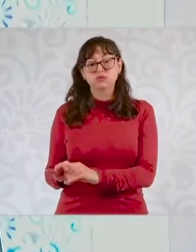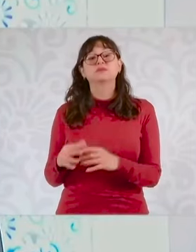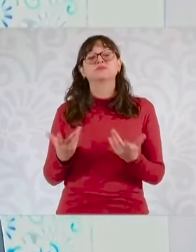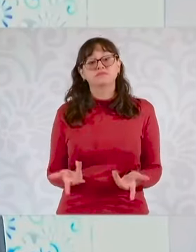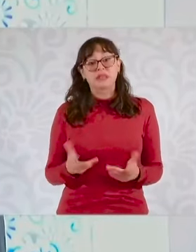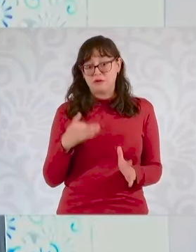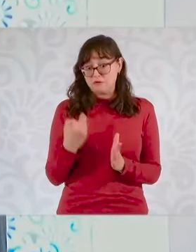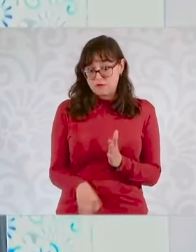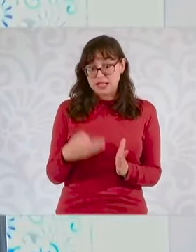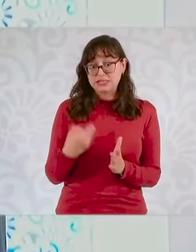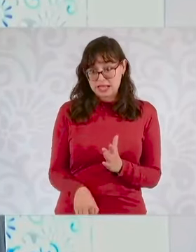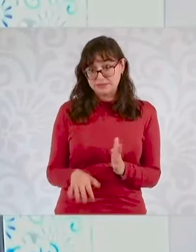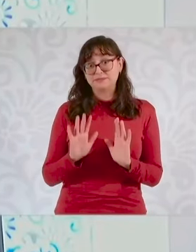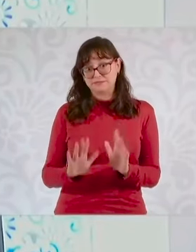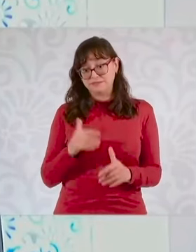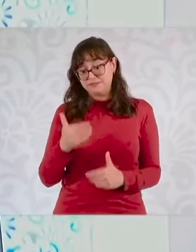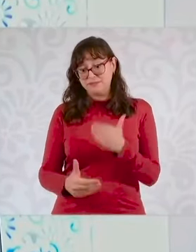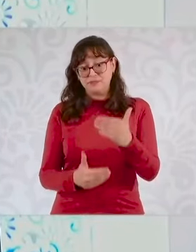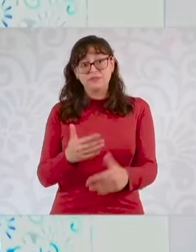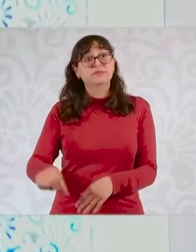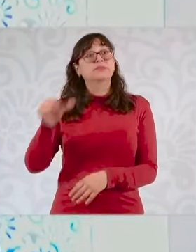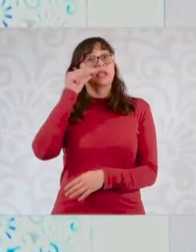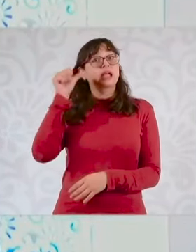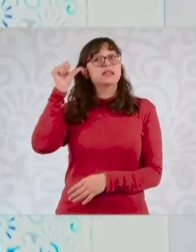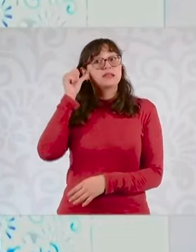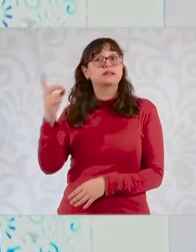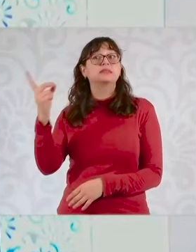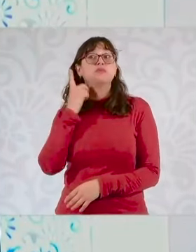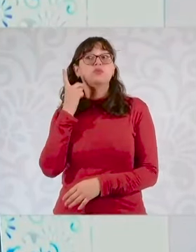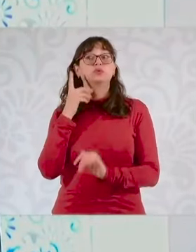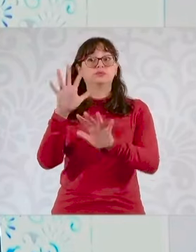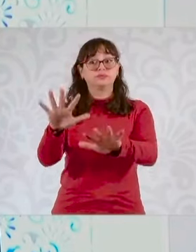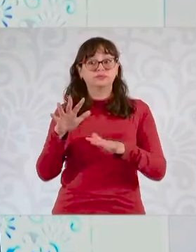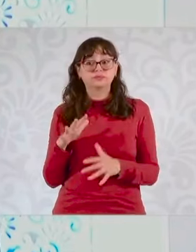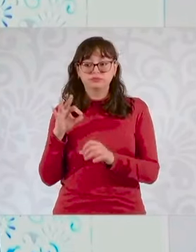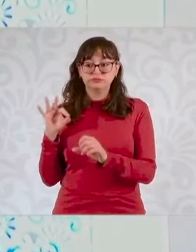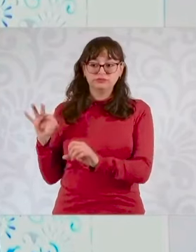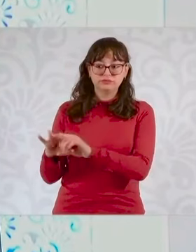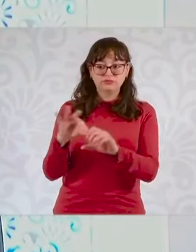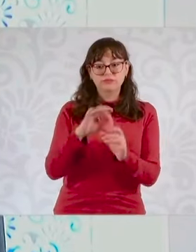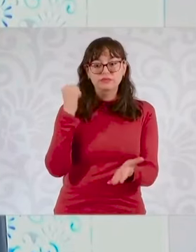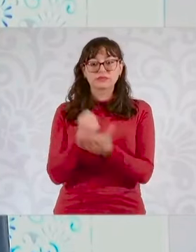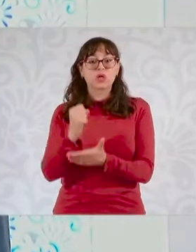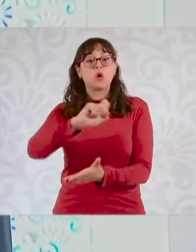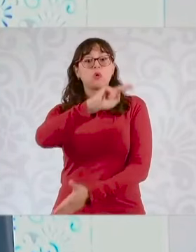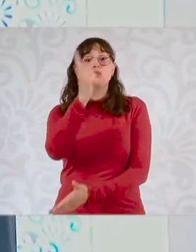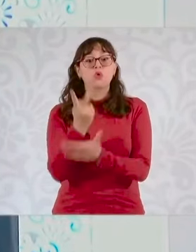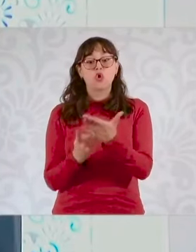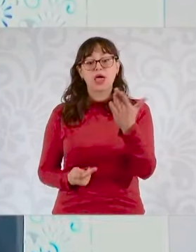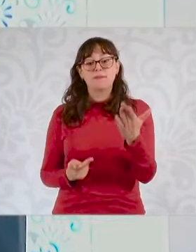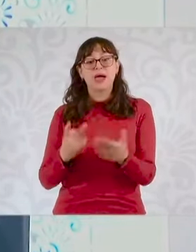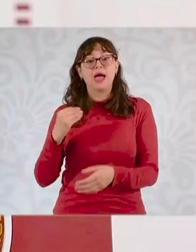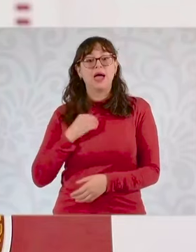aprobó en el Congreso, en la Cámara de Diputados, la mayoría de los programas de bienestar para que